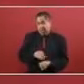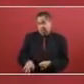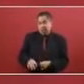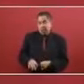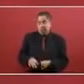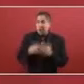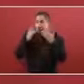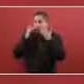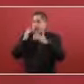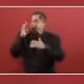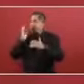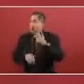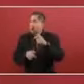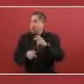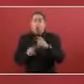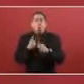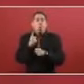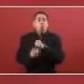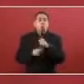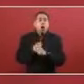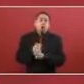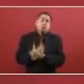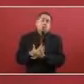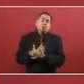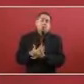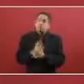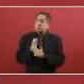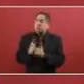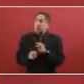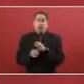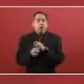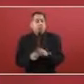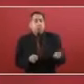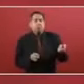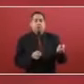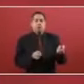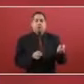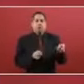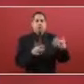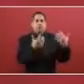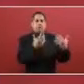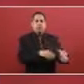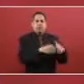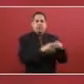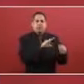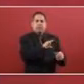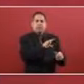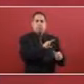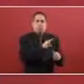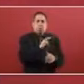porque el periodo de veda es de un año, pasa, y eso